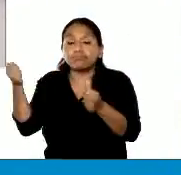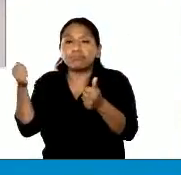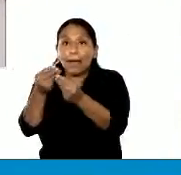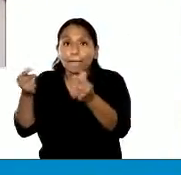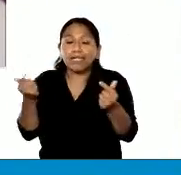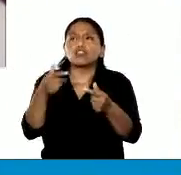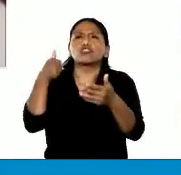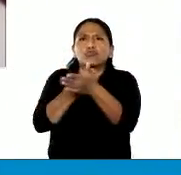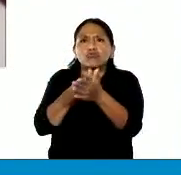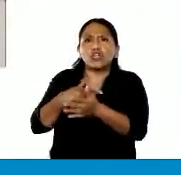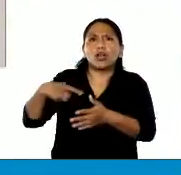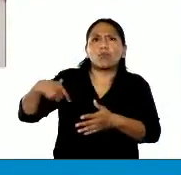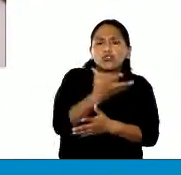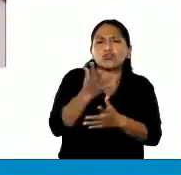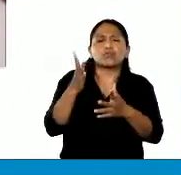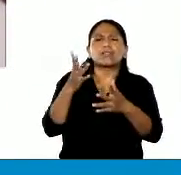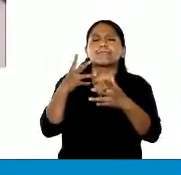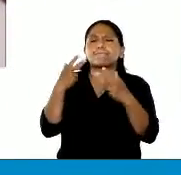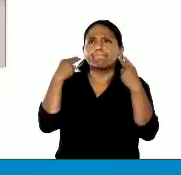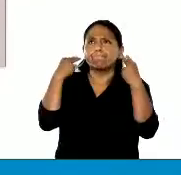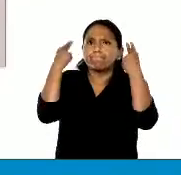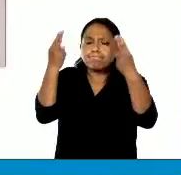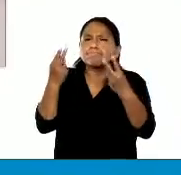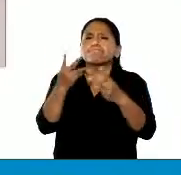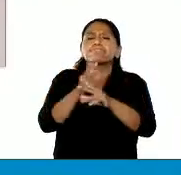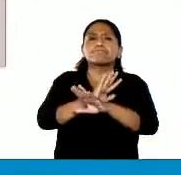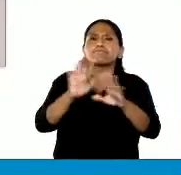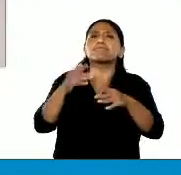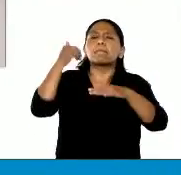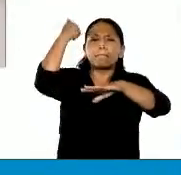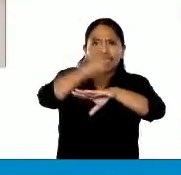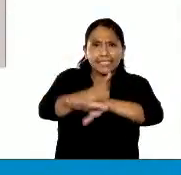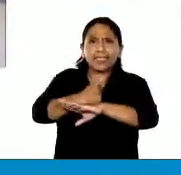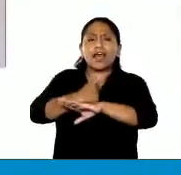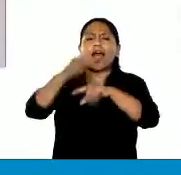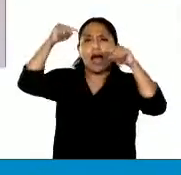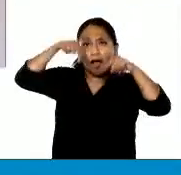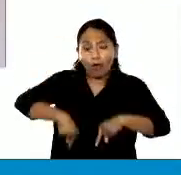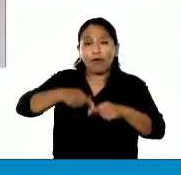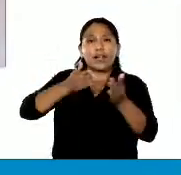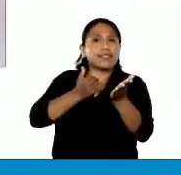sociedad sin opresión y sin explotación, presentes